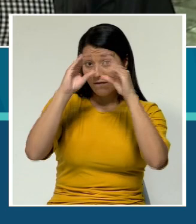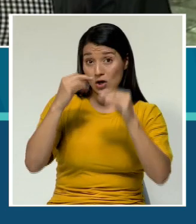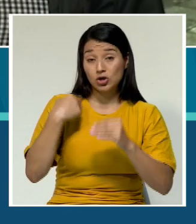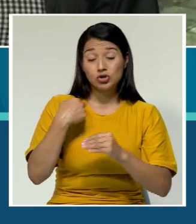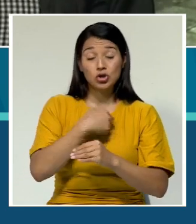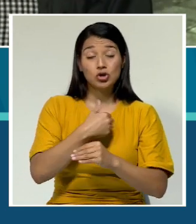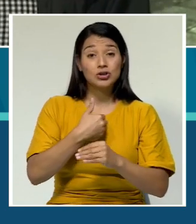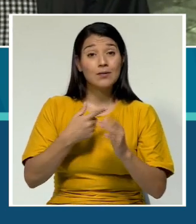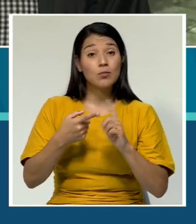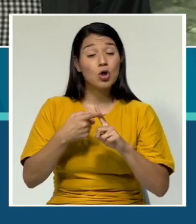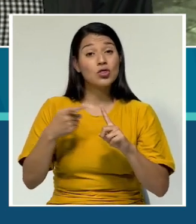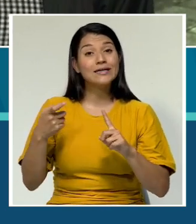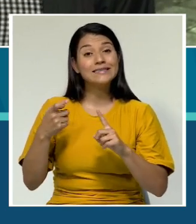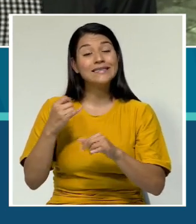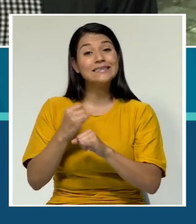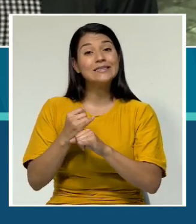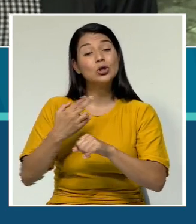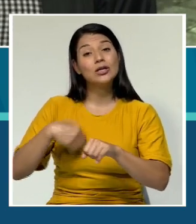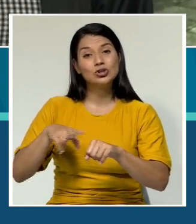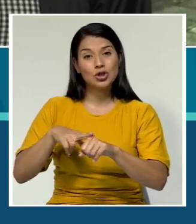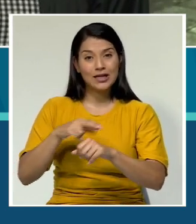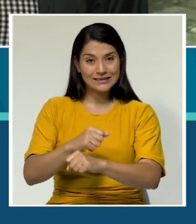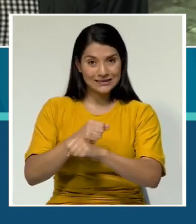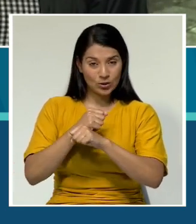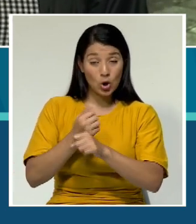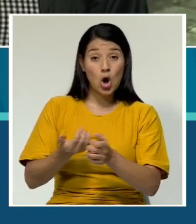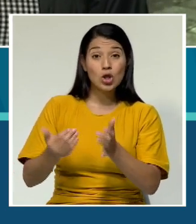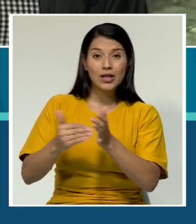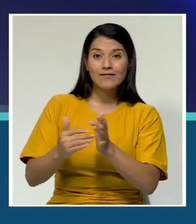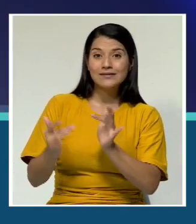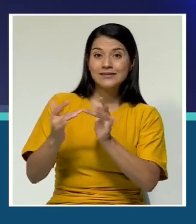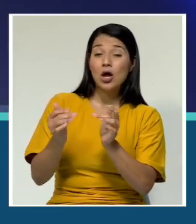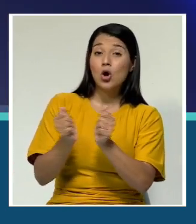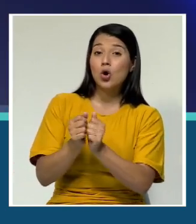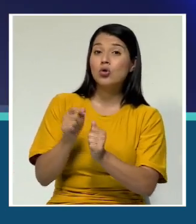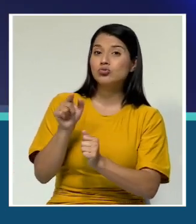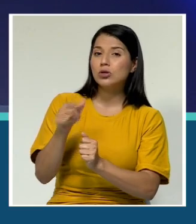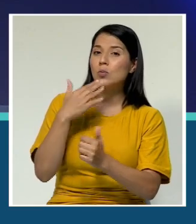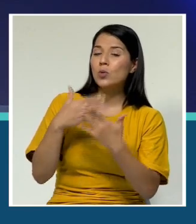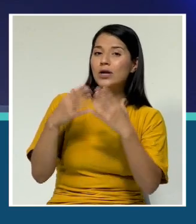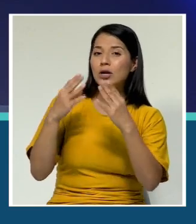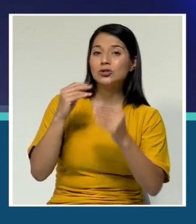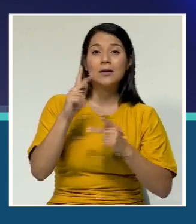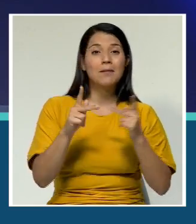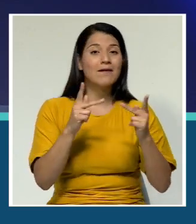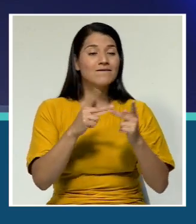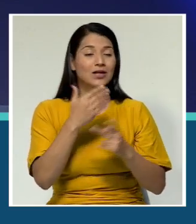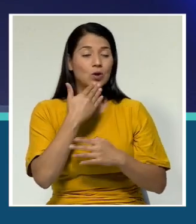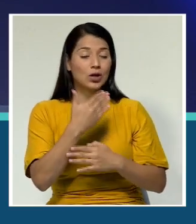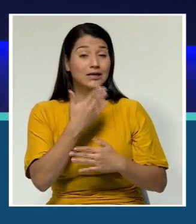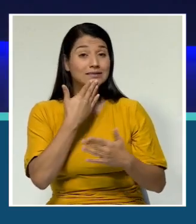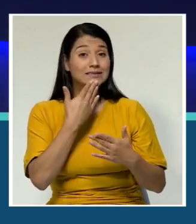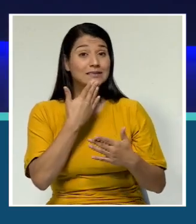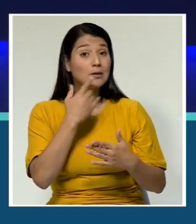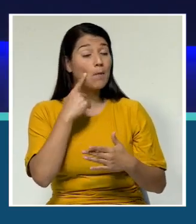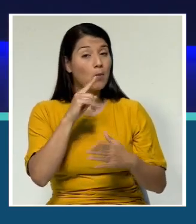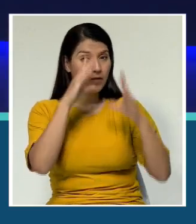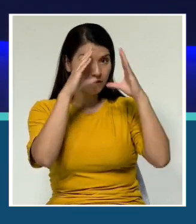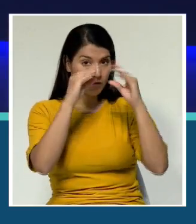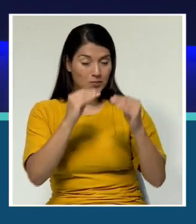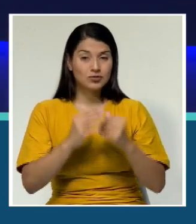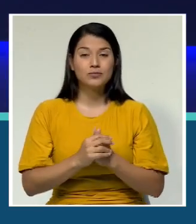participando en el traspaso de poderes del próximo 8 de mayo. Esta información que tenemos desde el Instituto Nacional de Seguros. Regreso con ustedes al